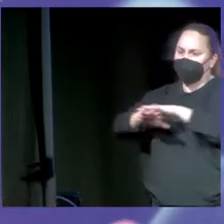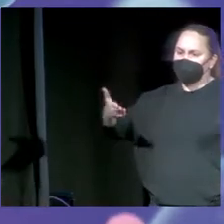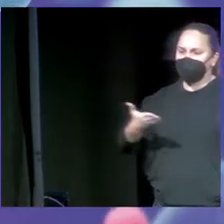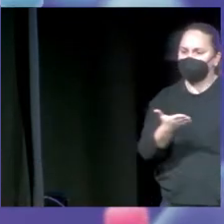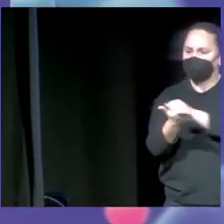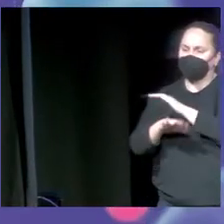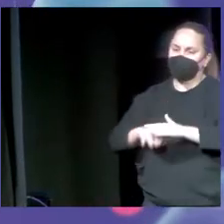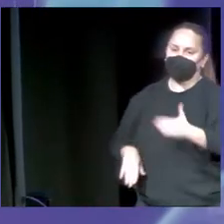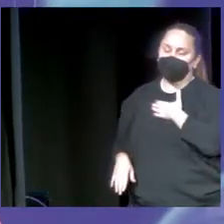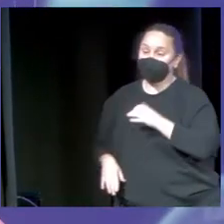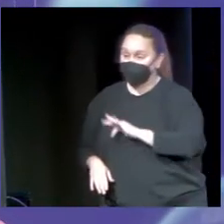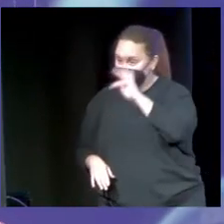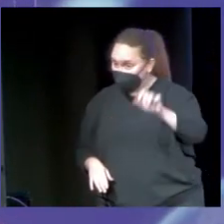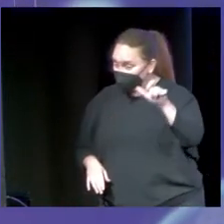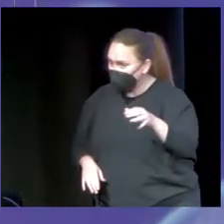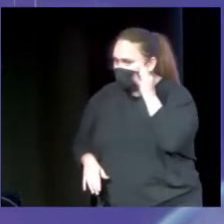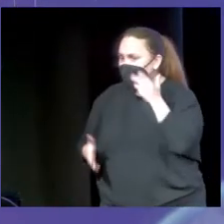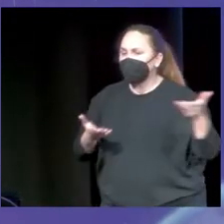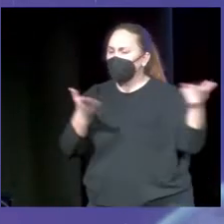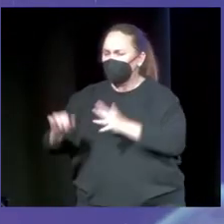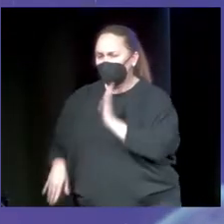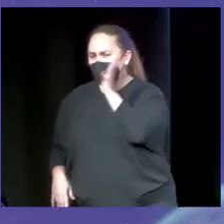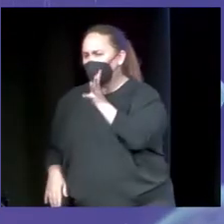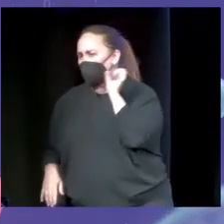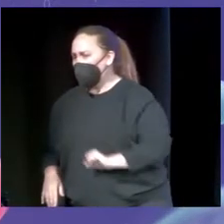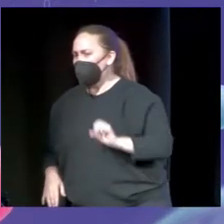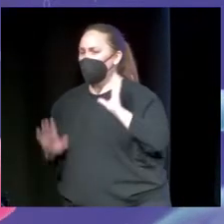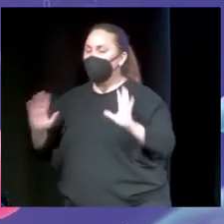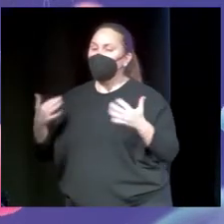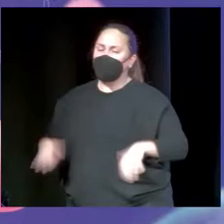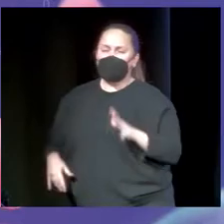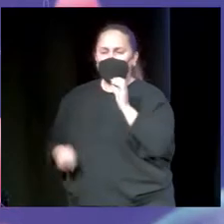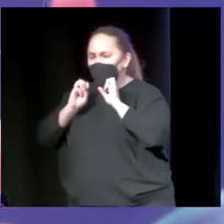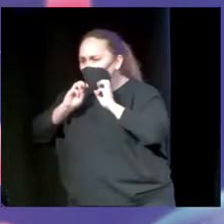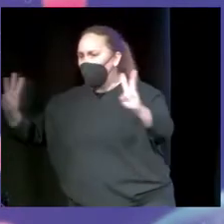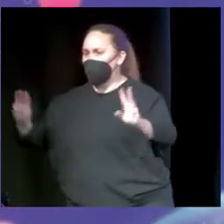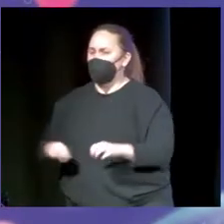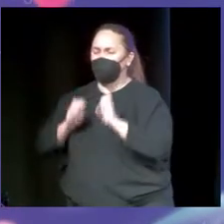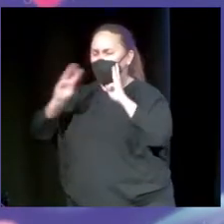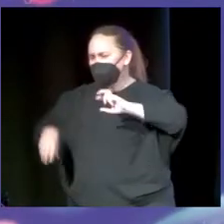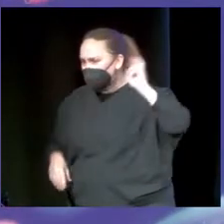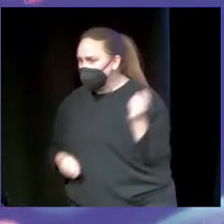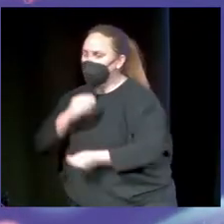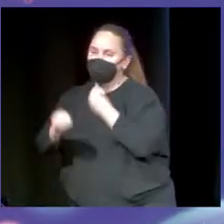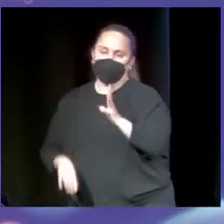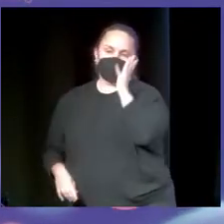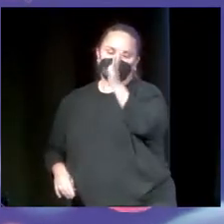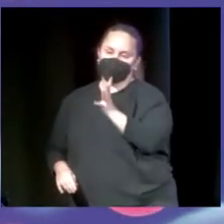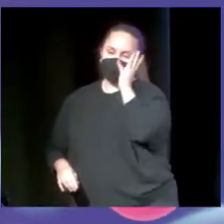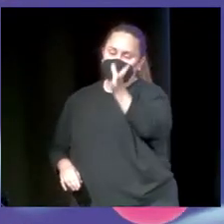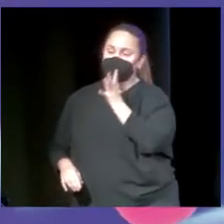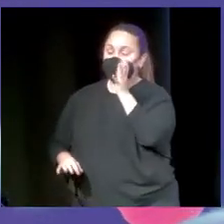nuestra siguiente invitada es una tía que guau la palabra es guau hace de todo es increíble